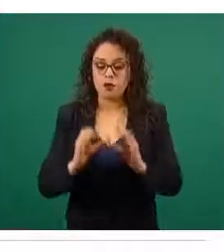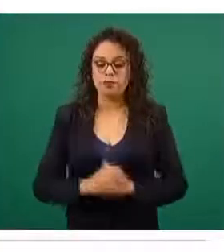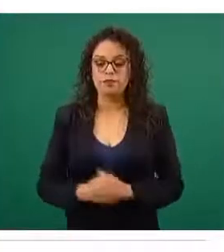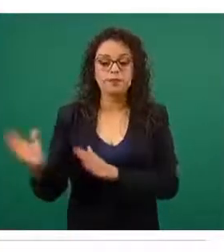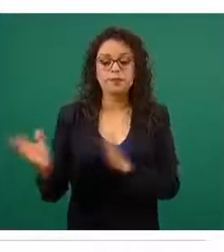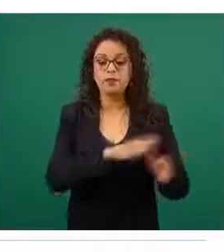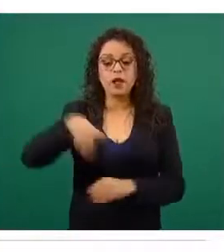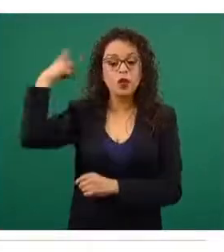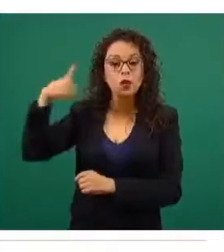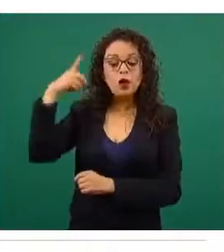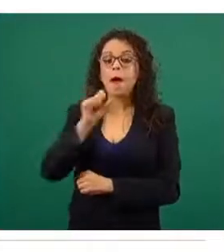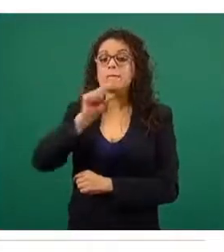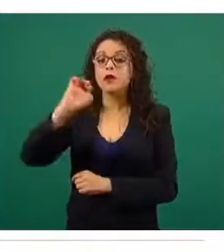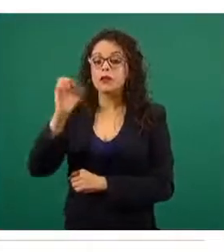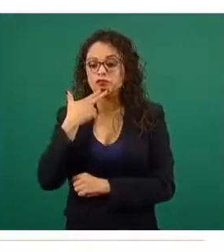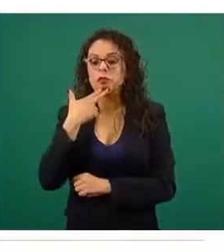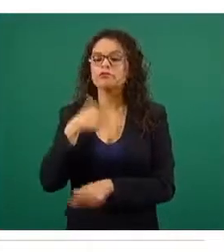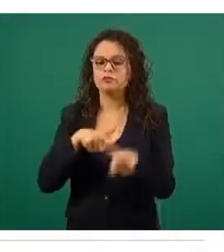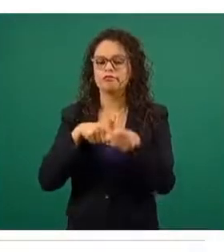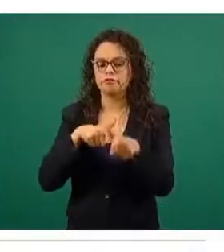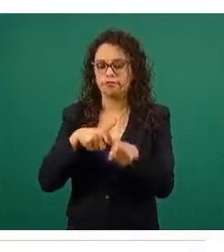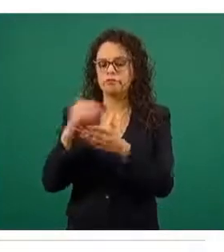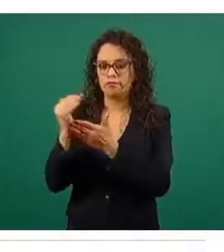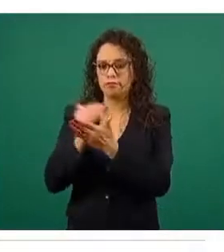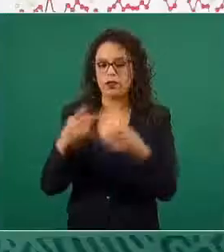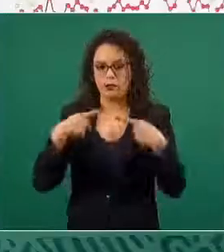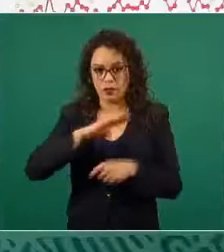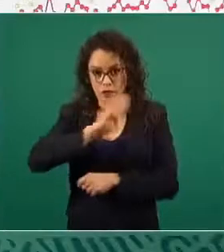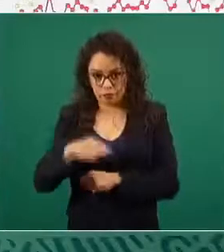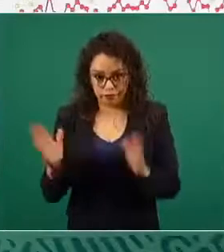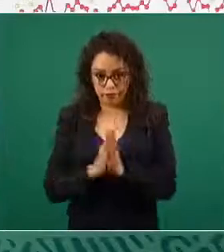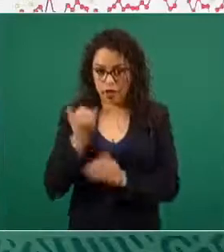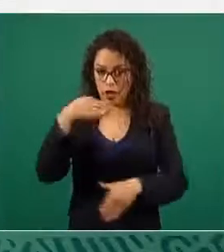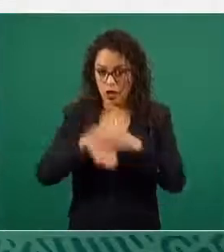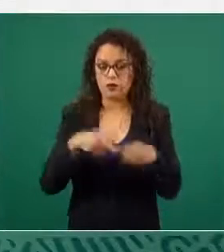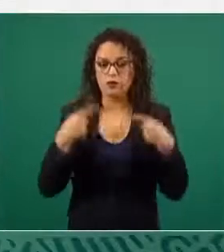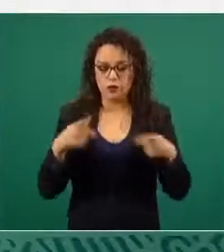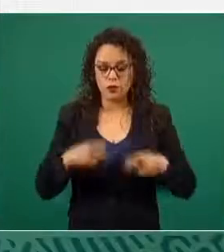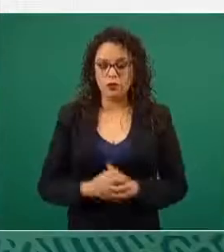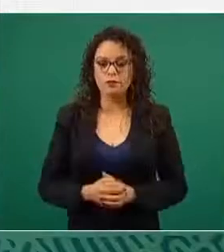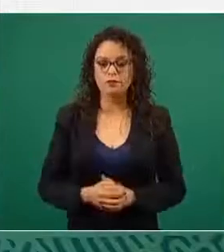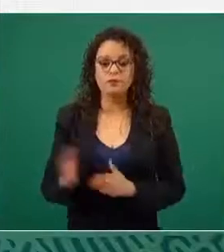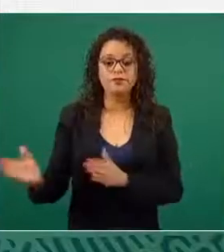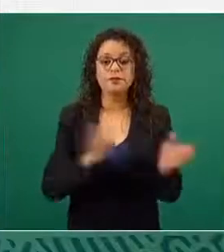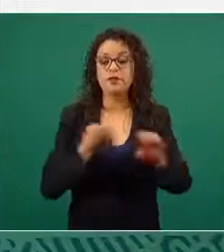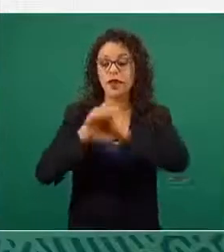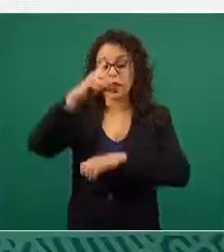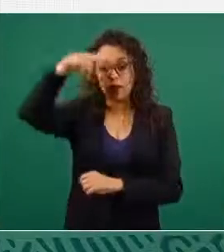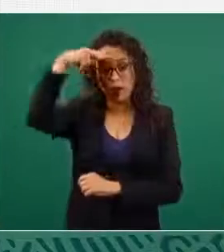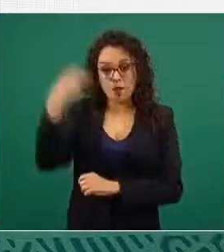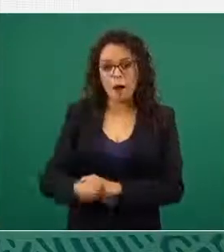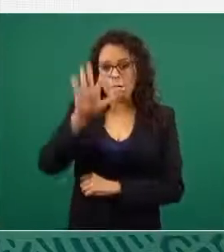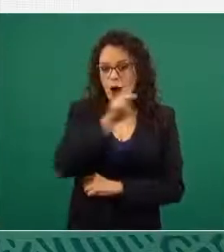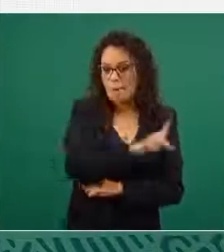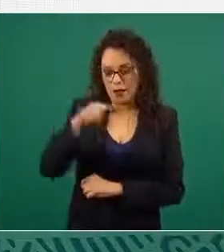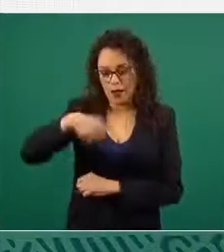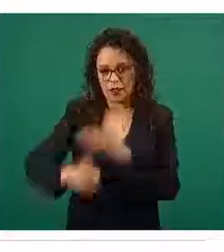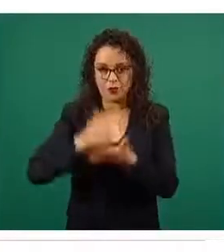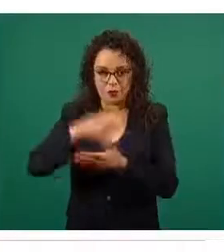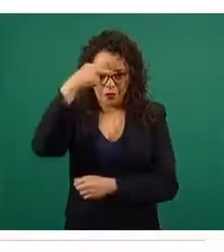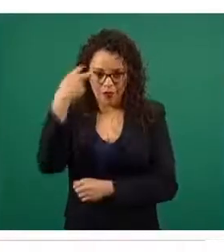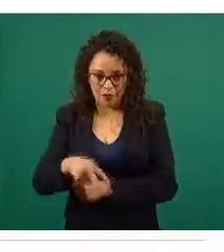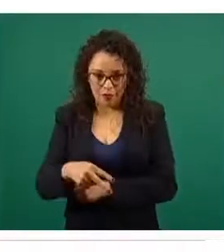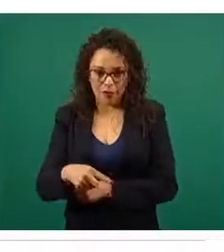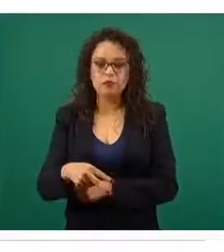Durango, igual que Chihuahua, con un descenso sostenido en casos, en defunciones y en hospitalización. La siguiente. El Estado de México, un patrón patrón muy semejante al de la Ciudad de México por razones obvias,